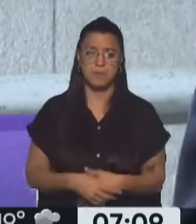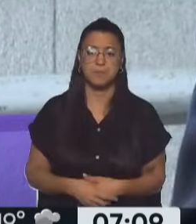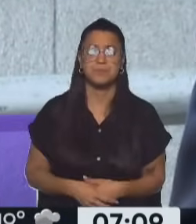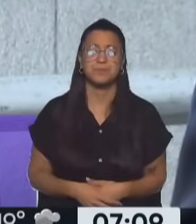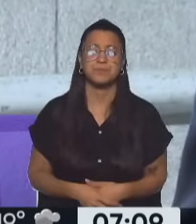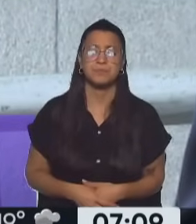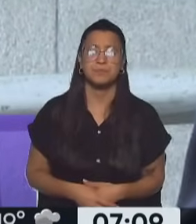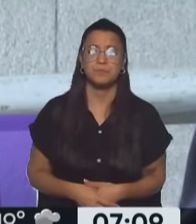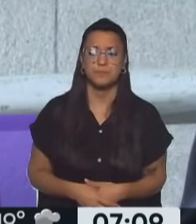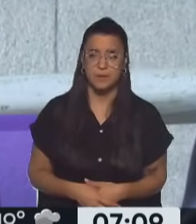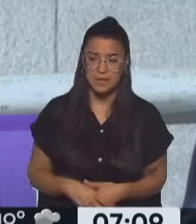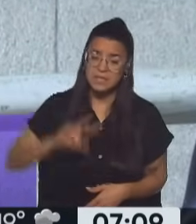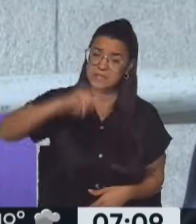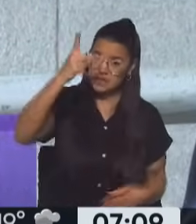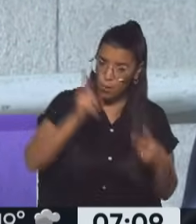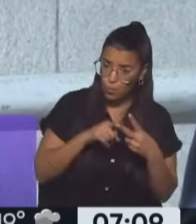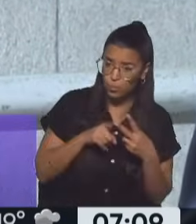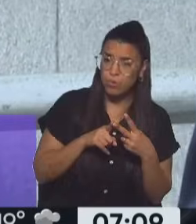Y en segundo lugar,